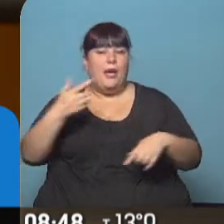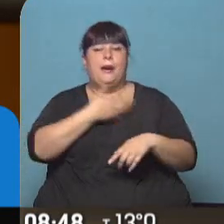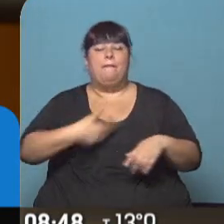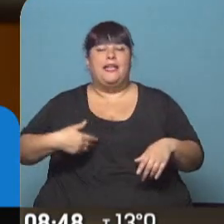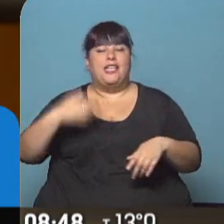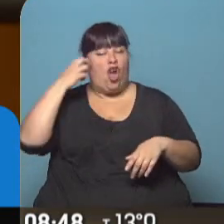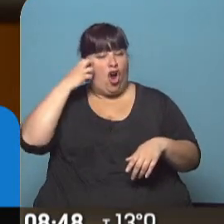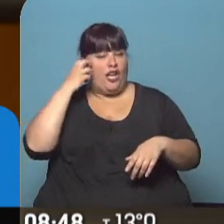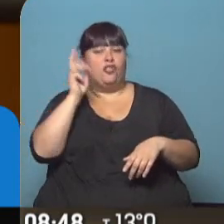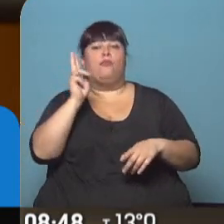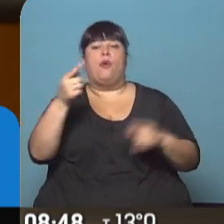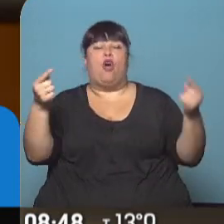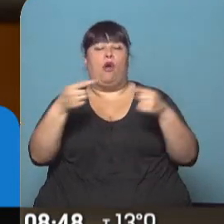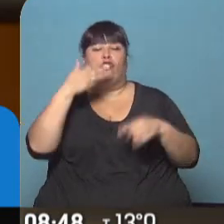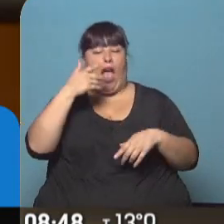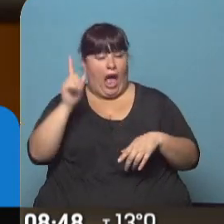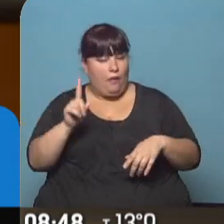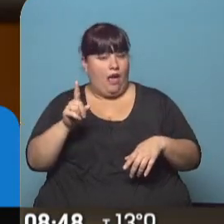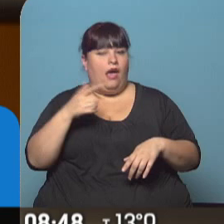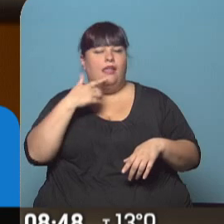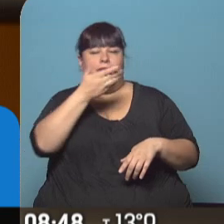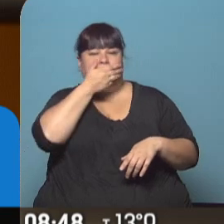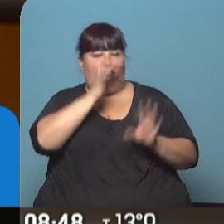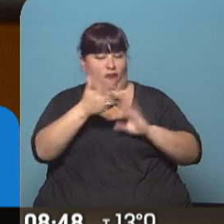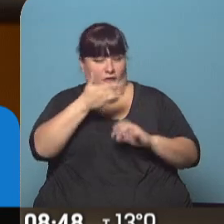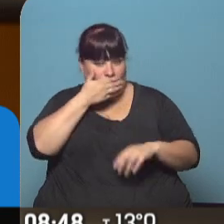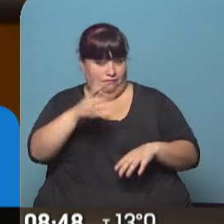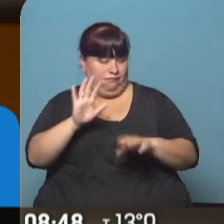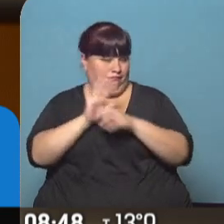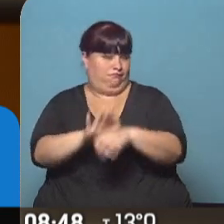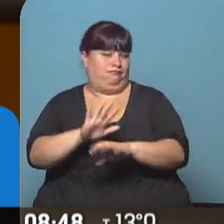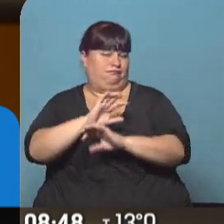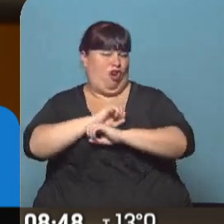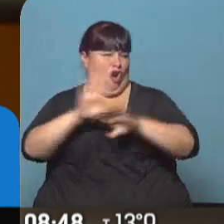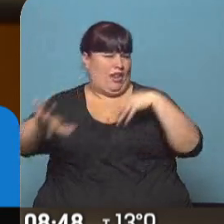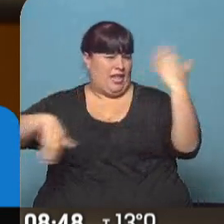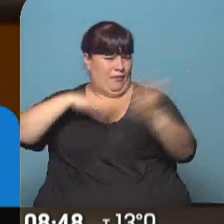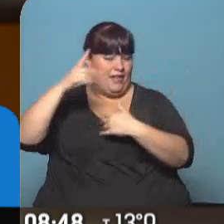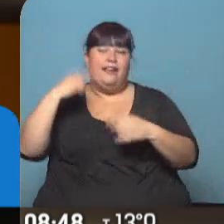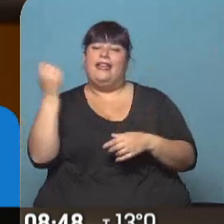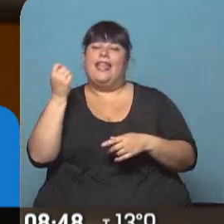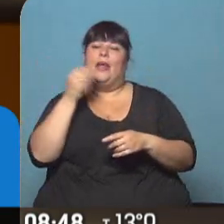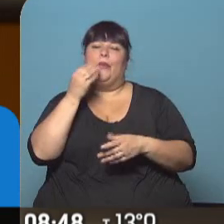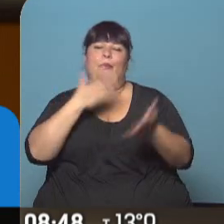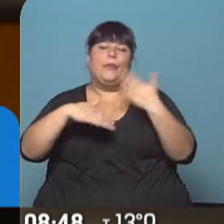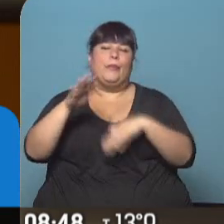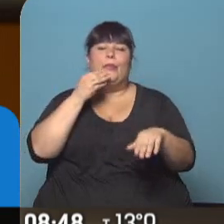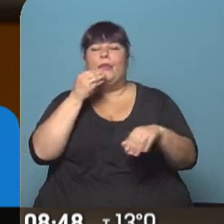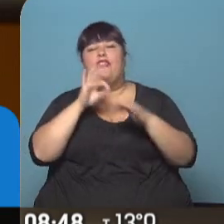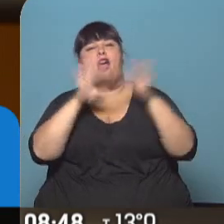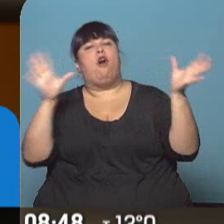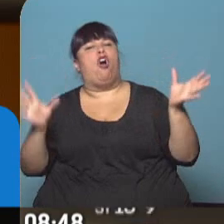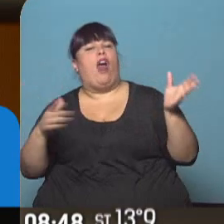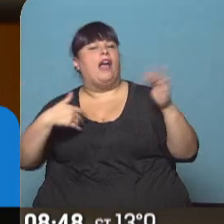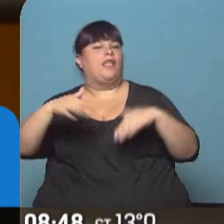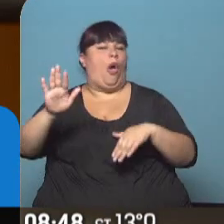del Parlamento no deja hablar a la oposición, o sea, le pone la mordaza a la oposición, que fue un escándalo tremendo, quisieron vestir con ropajes democráticos lo